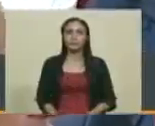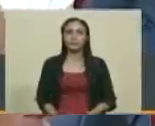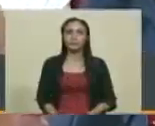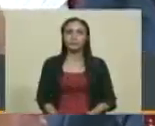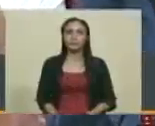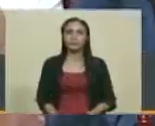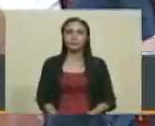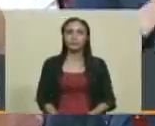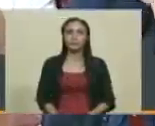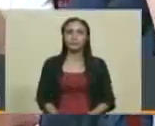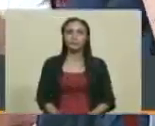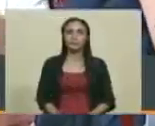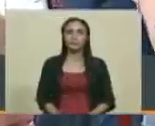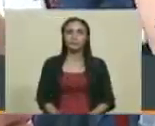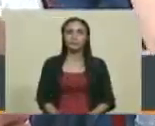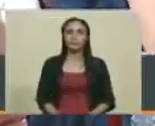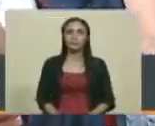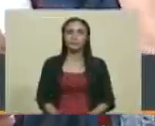Vamos